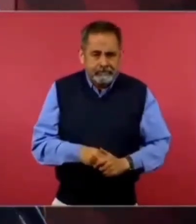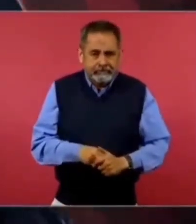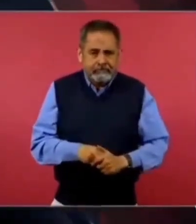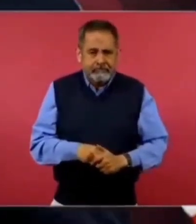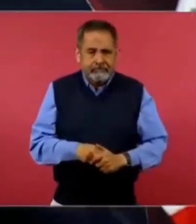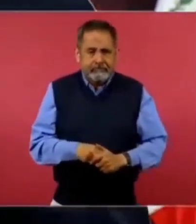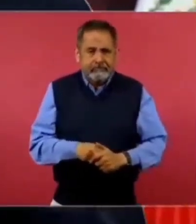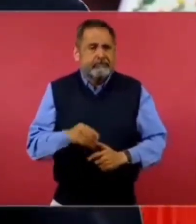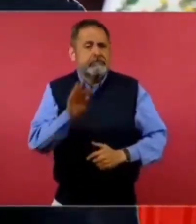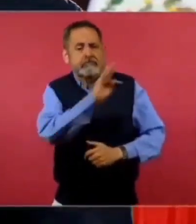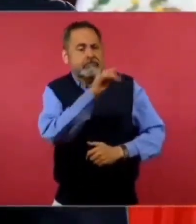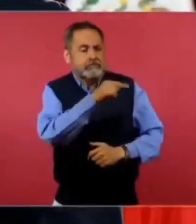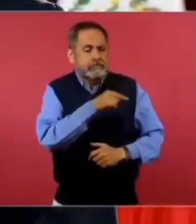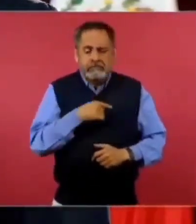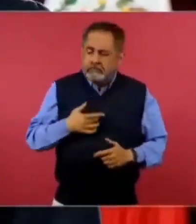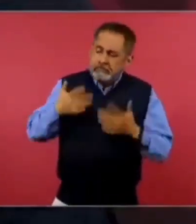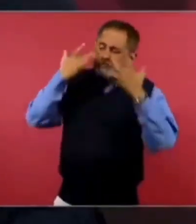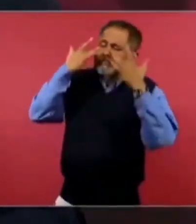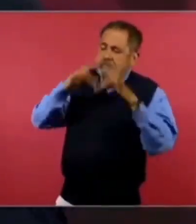renuncio?